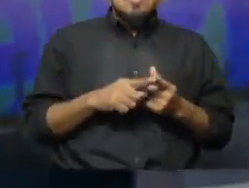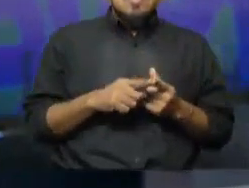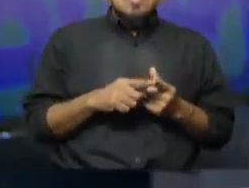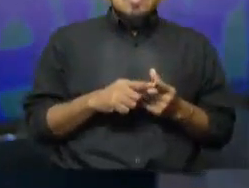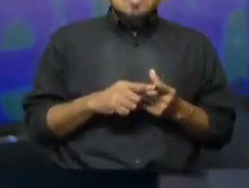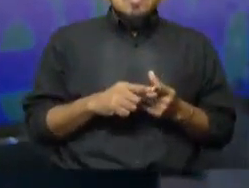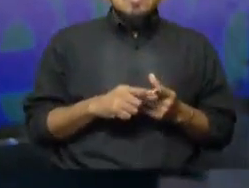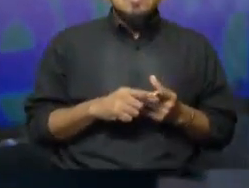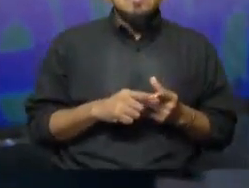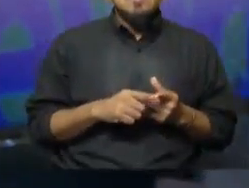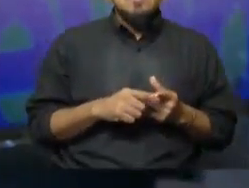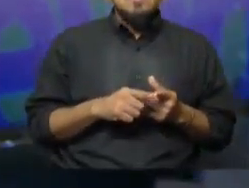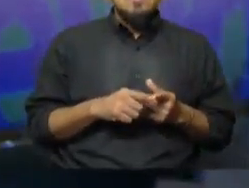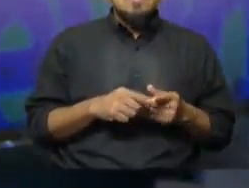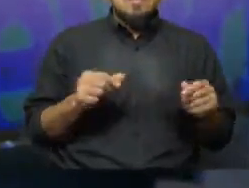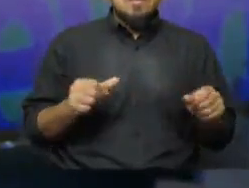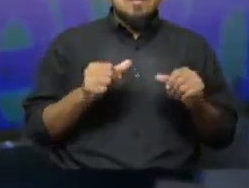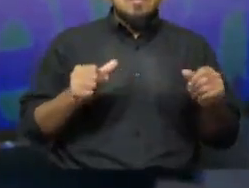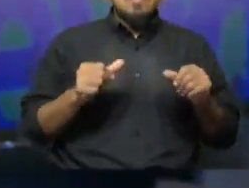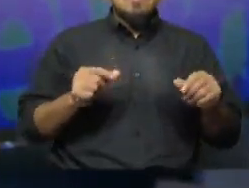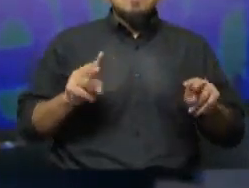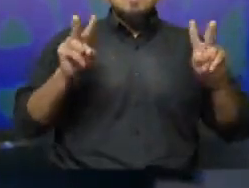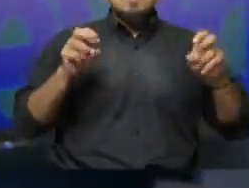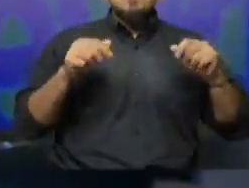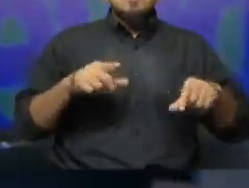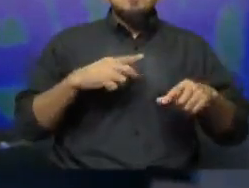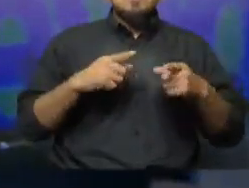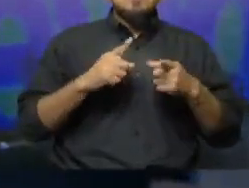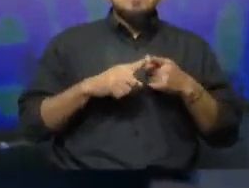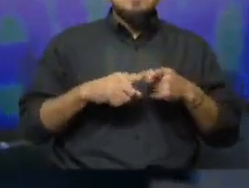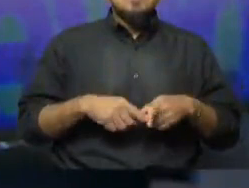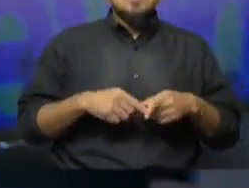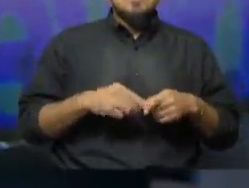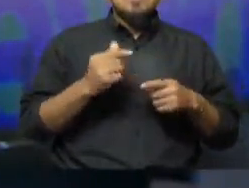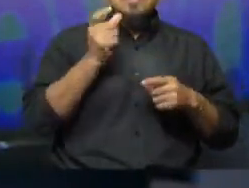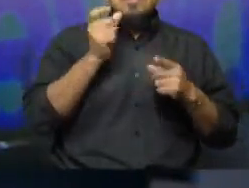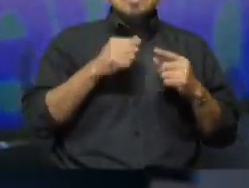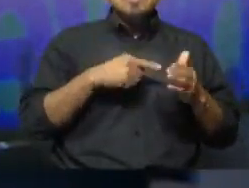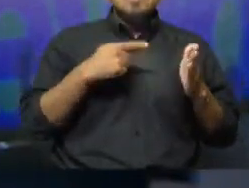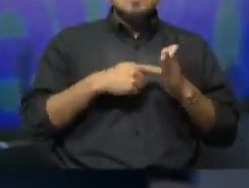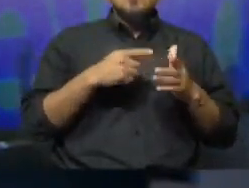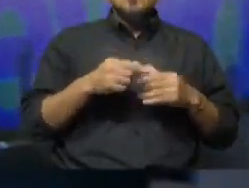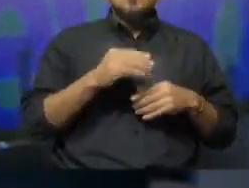solista, bueno, ya lanzaste varios temas, como fuiste lanzando adelantos, el tema Palabra, Punto de Equilibrio, y este,